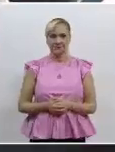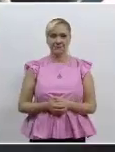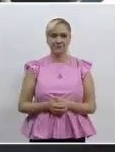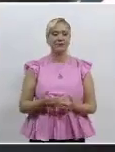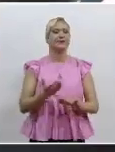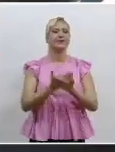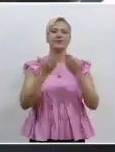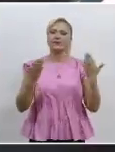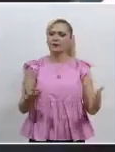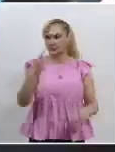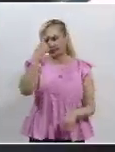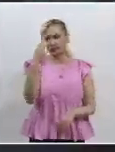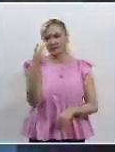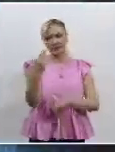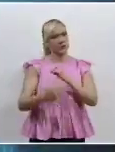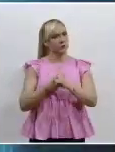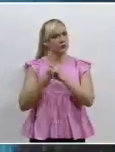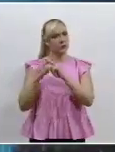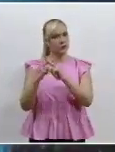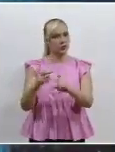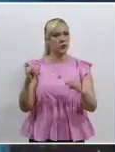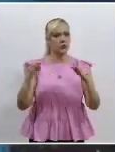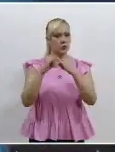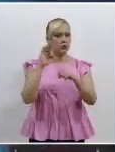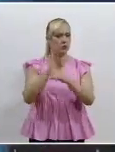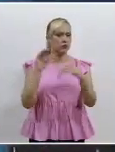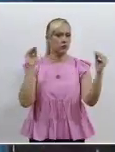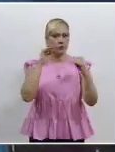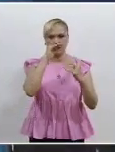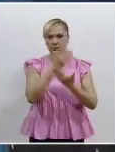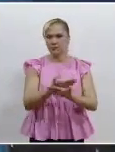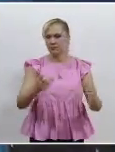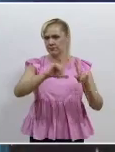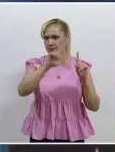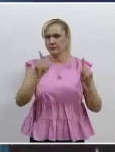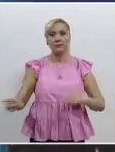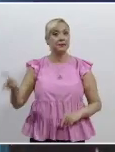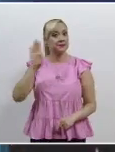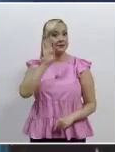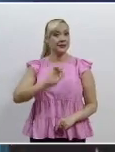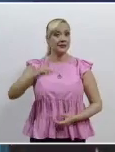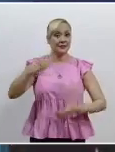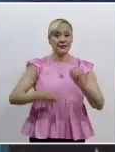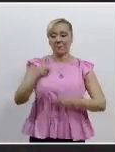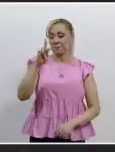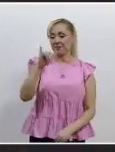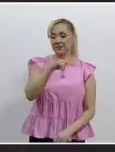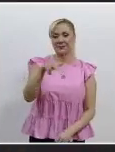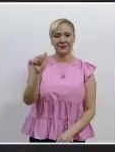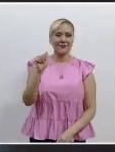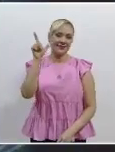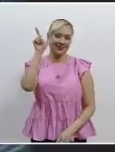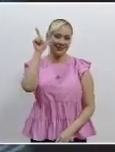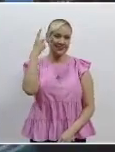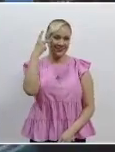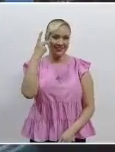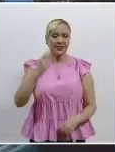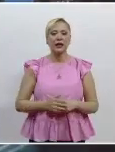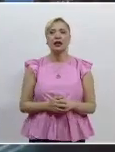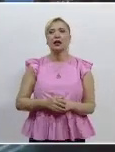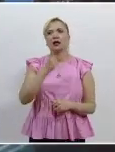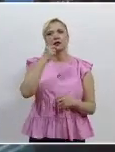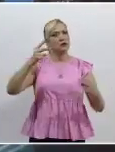Y en el marco del 25 aniversario de la Defensoría Pública Federal, la ministra Norma Lucía Piña Hernández pidió a los asesores defender las causas de